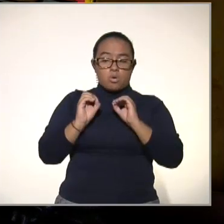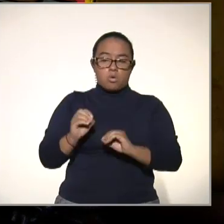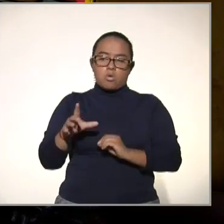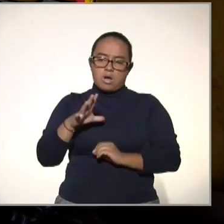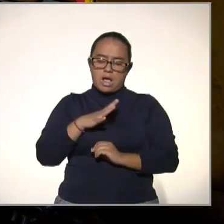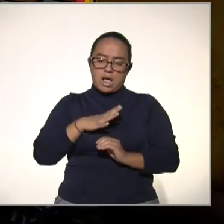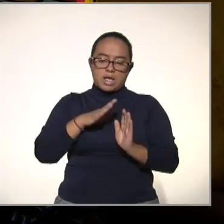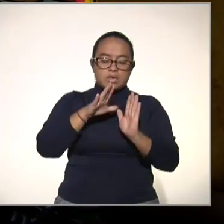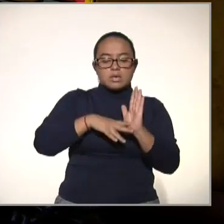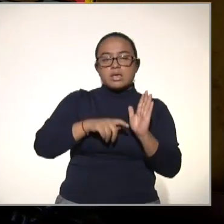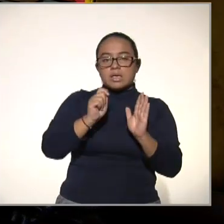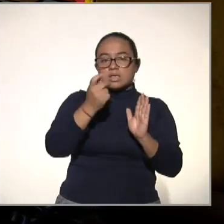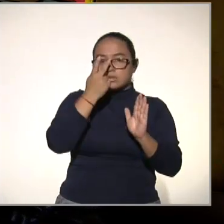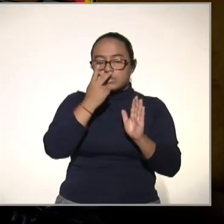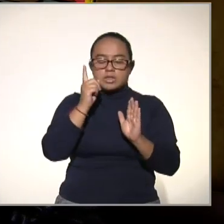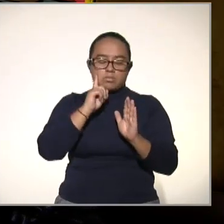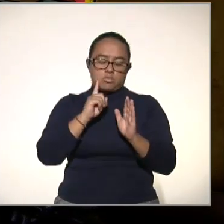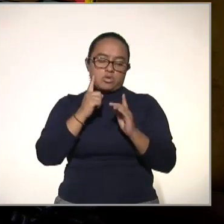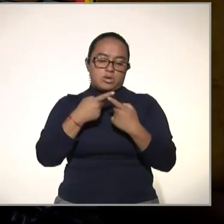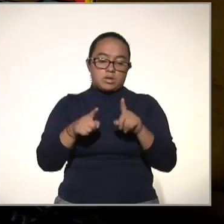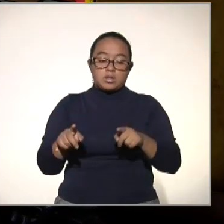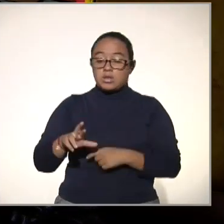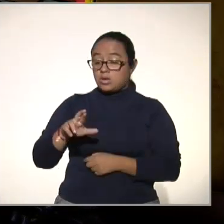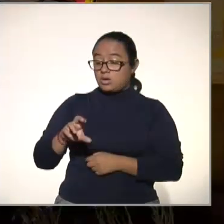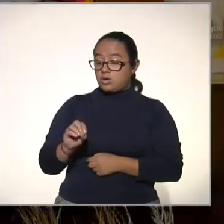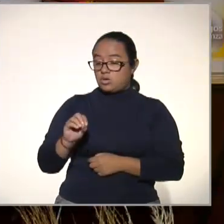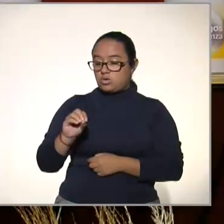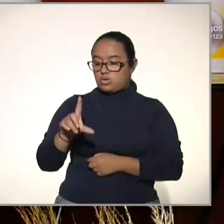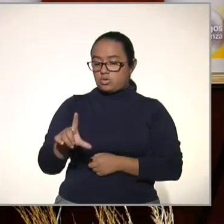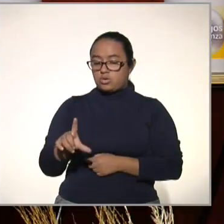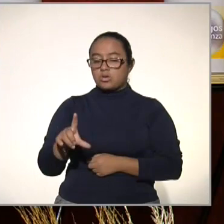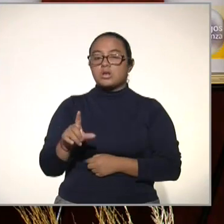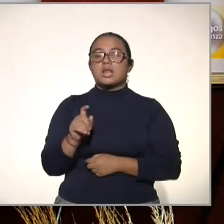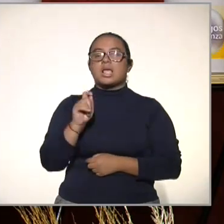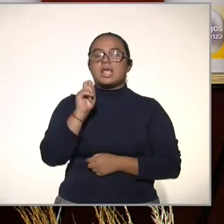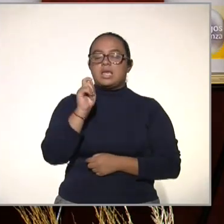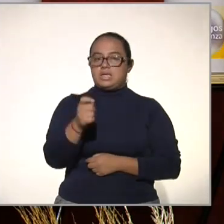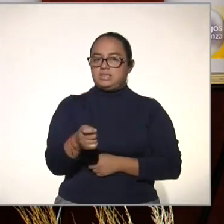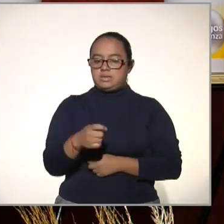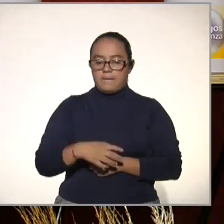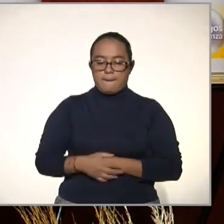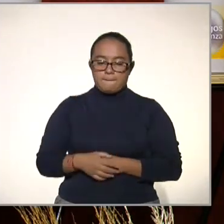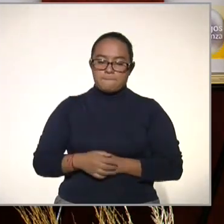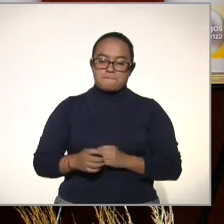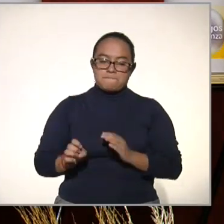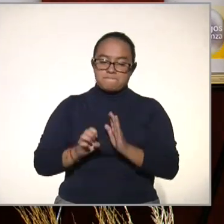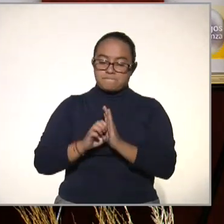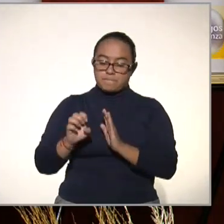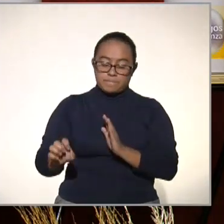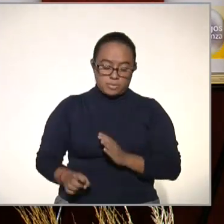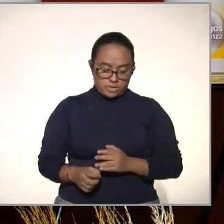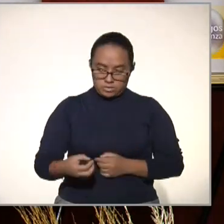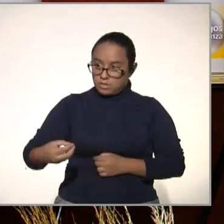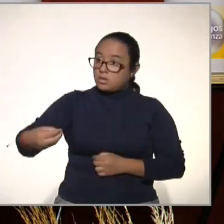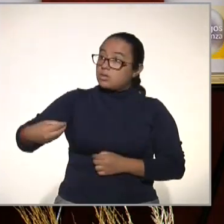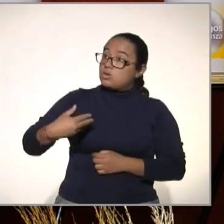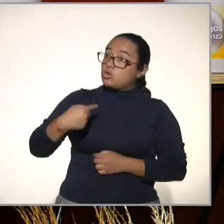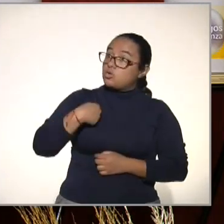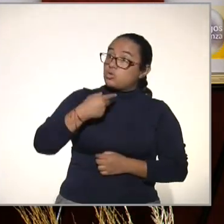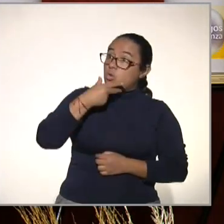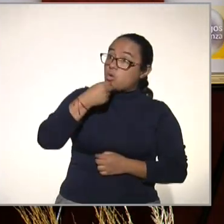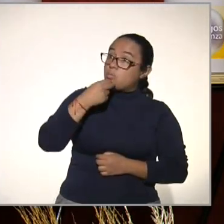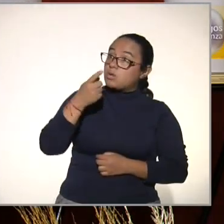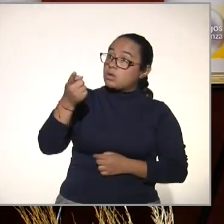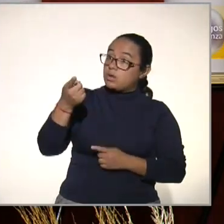cuales genitales. Y los roles, los estereotipos, son todo lo que se espera de mí por ser